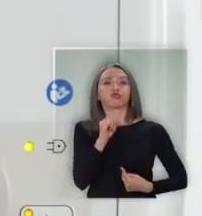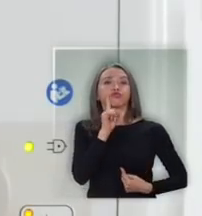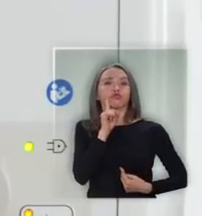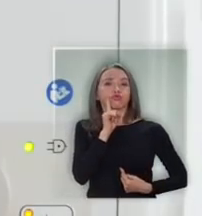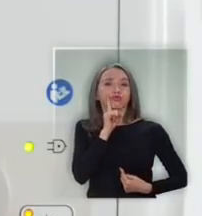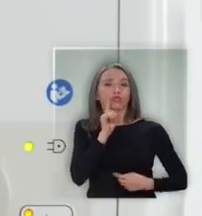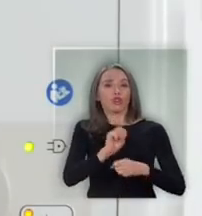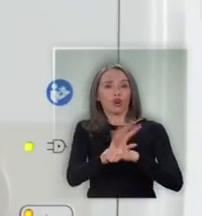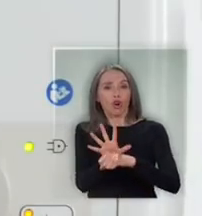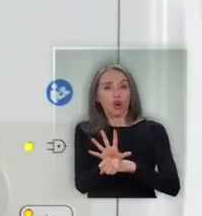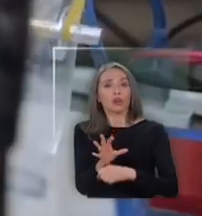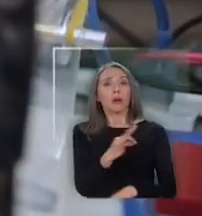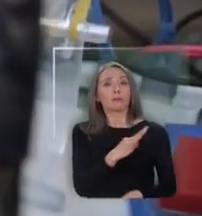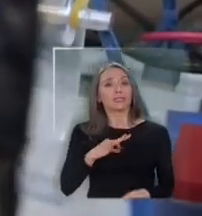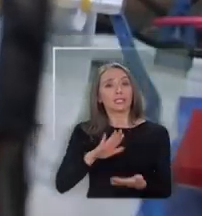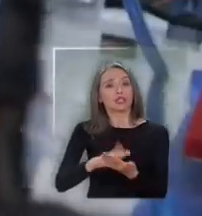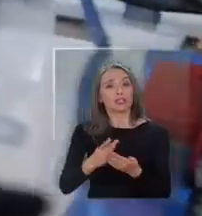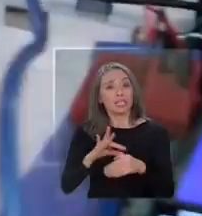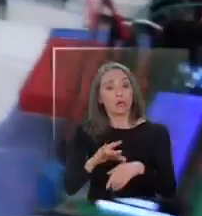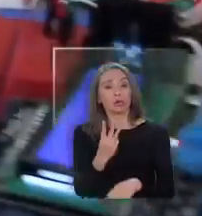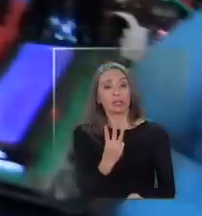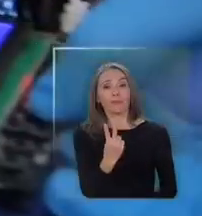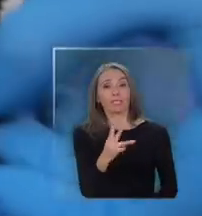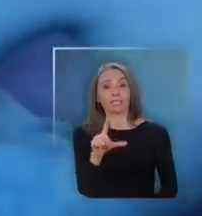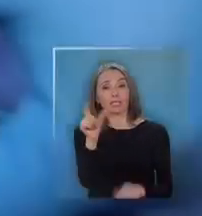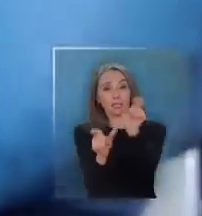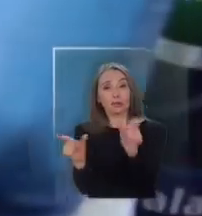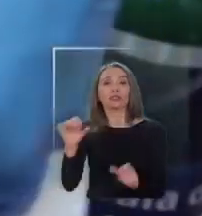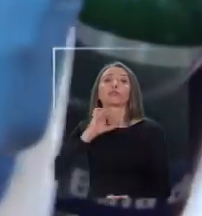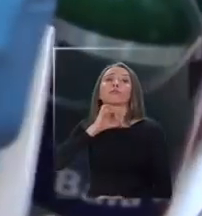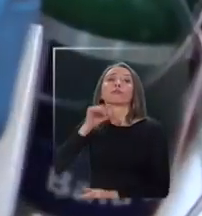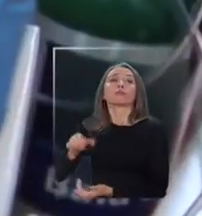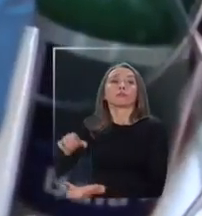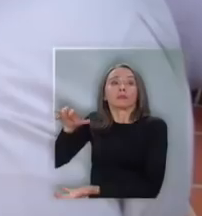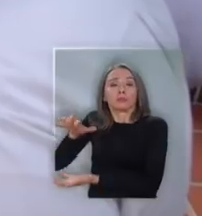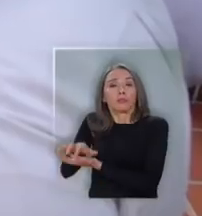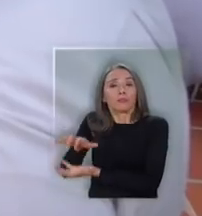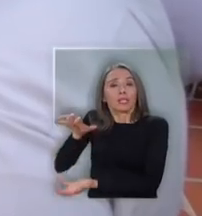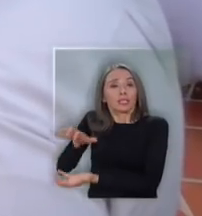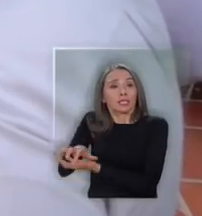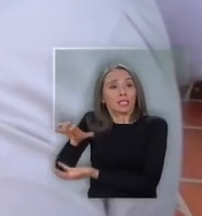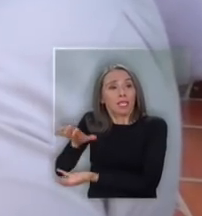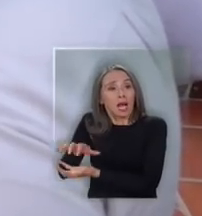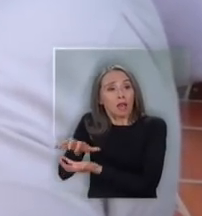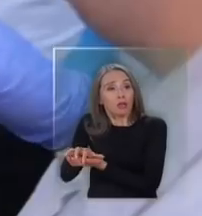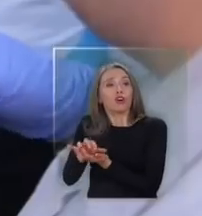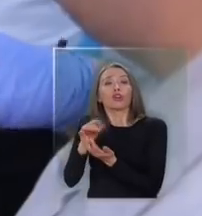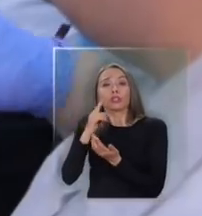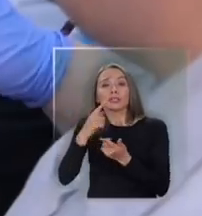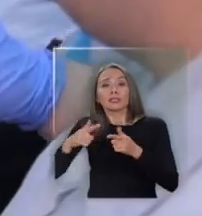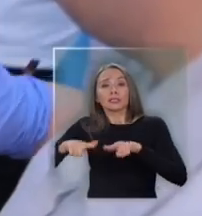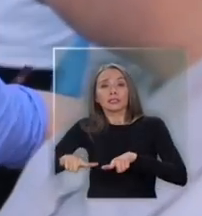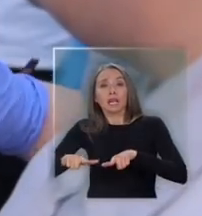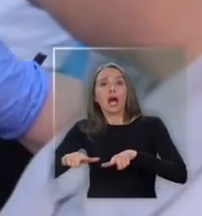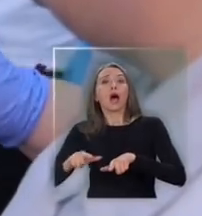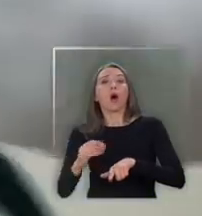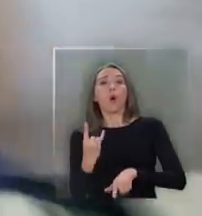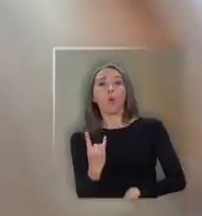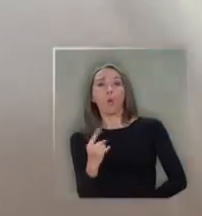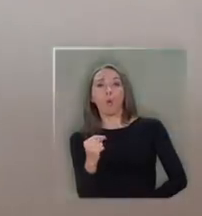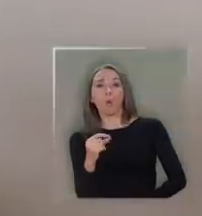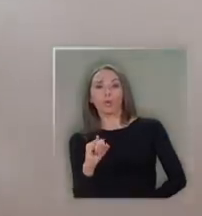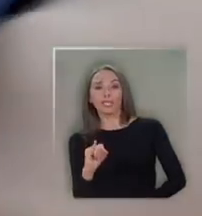MinSal también informó que hay 327 pacientes conectados a un ventilador mecánico que se encuentran en la unidad de tratamientos